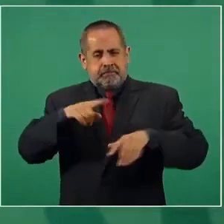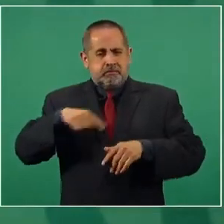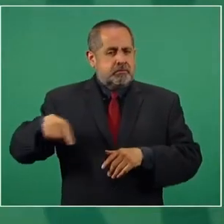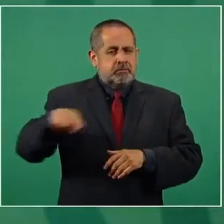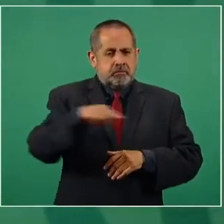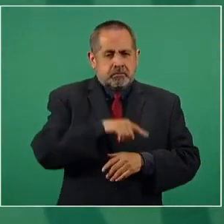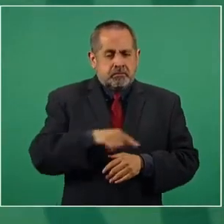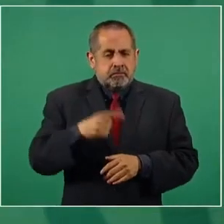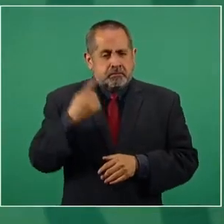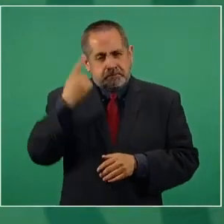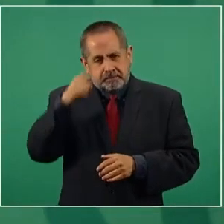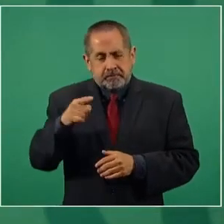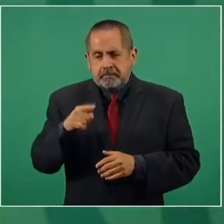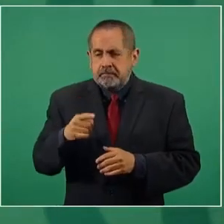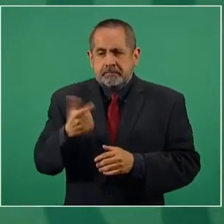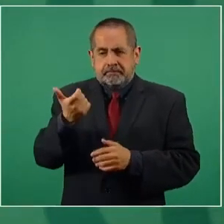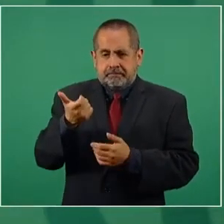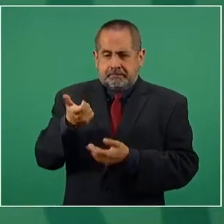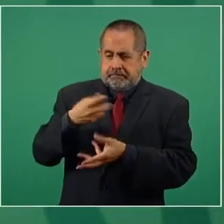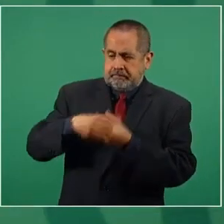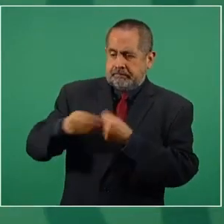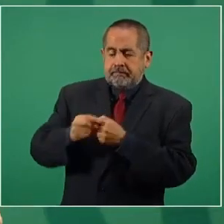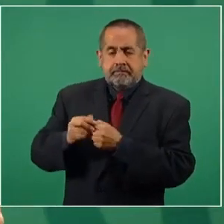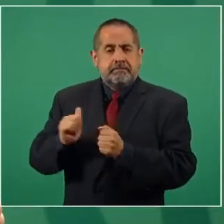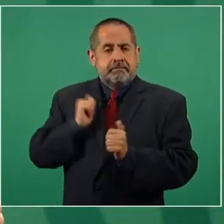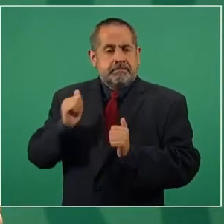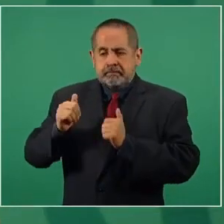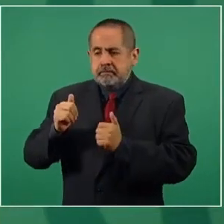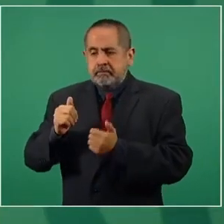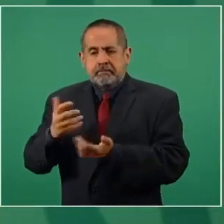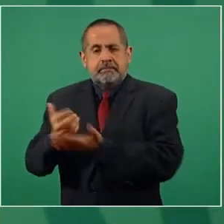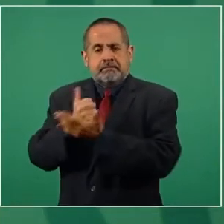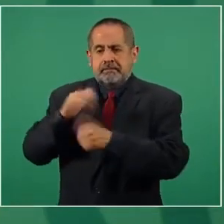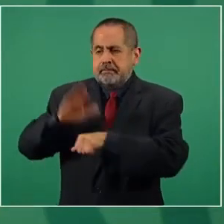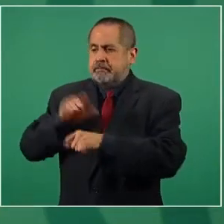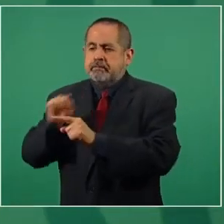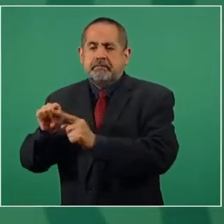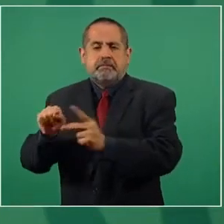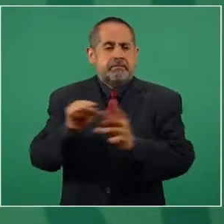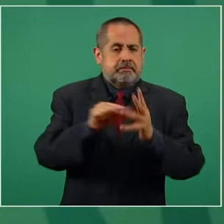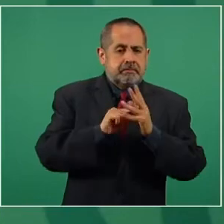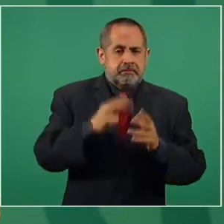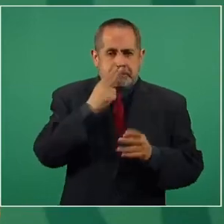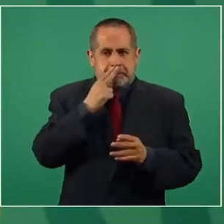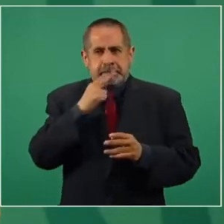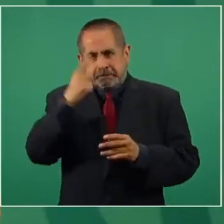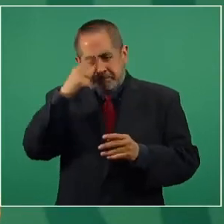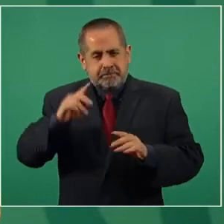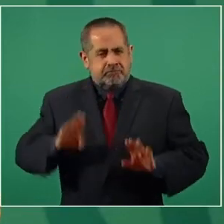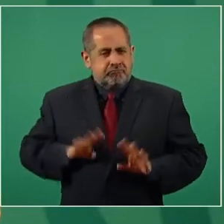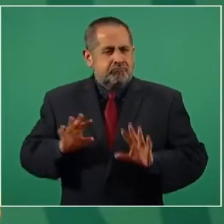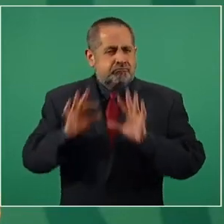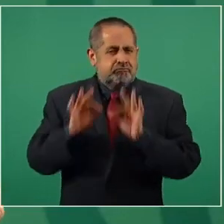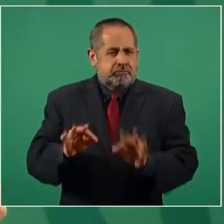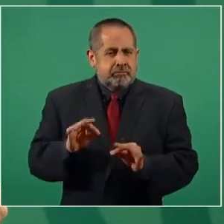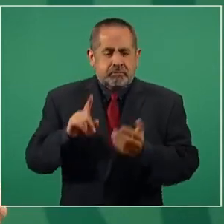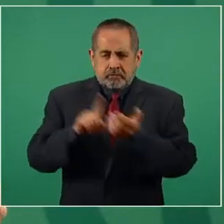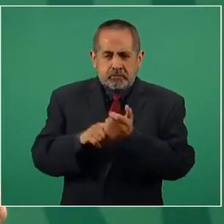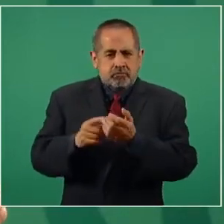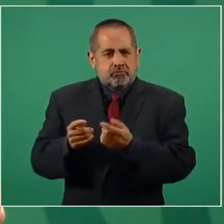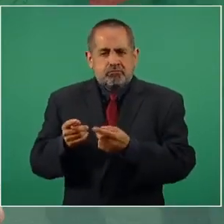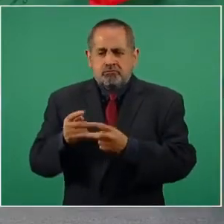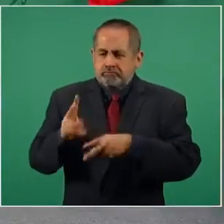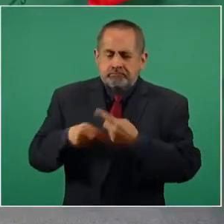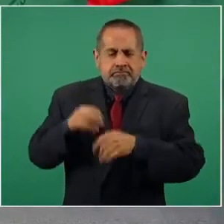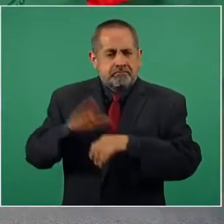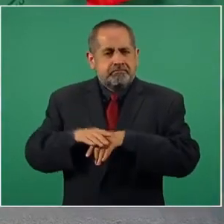en las que se distribuya el ingreso y se beneficie mucha gente, y sobre todo que haya empleos,